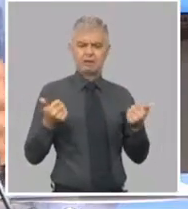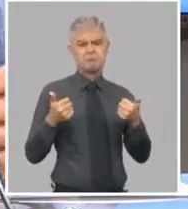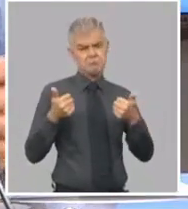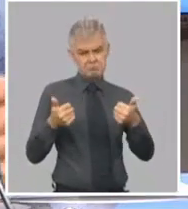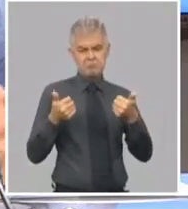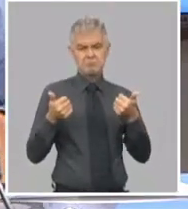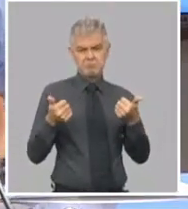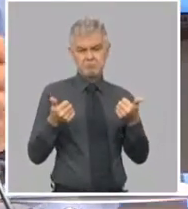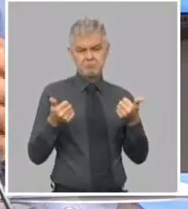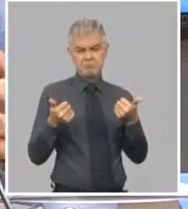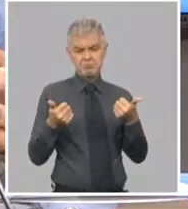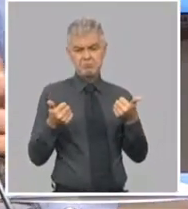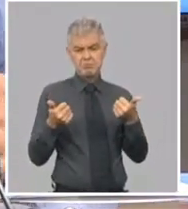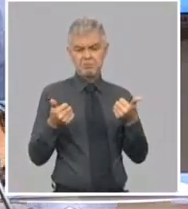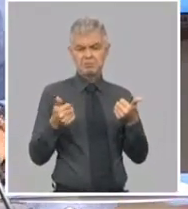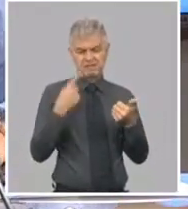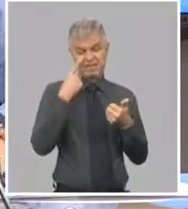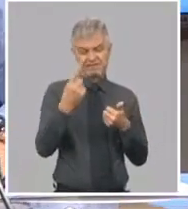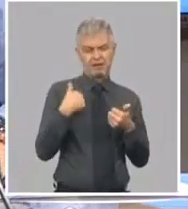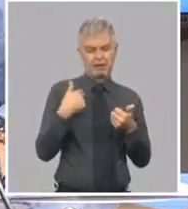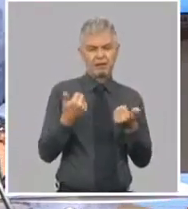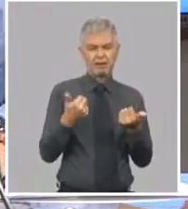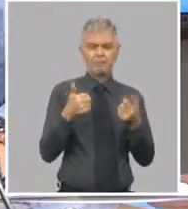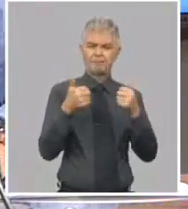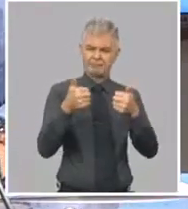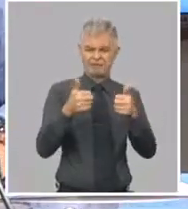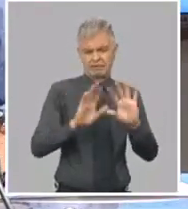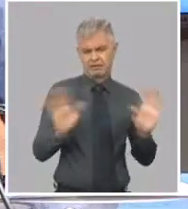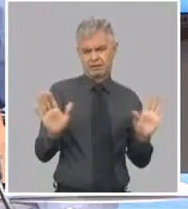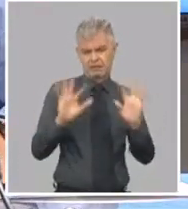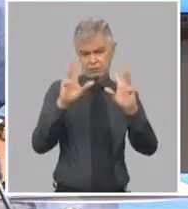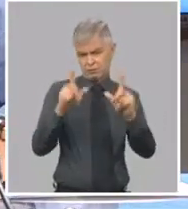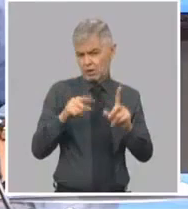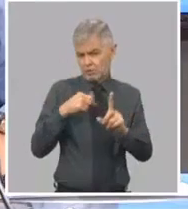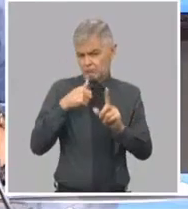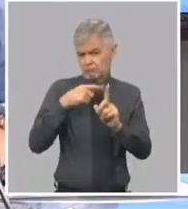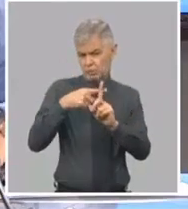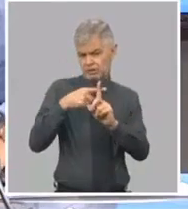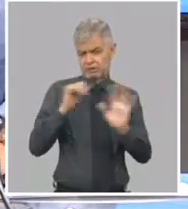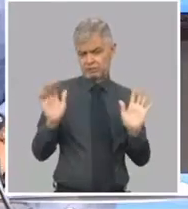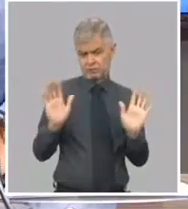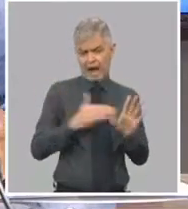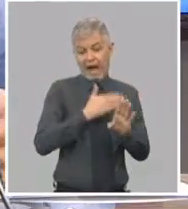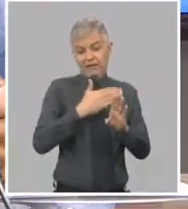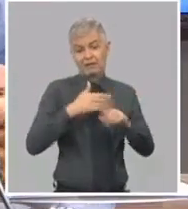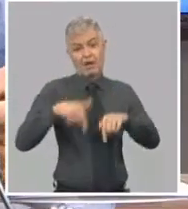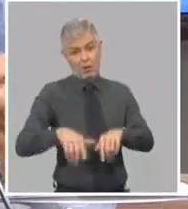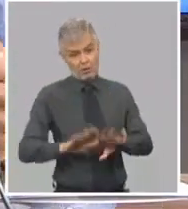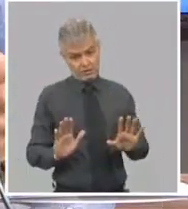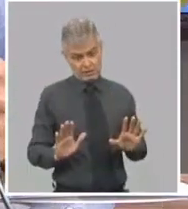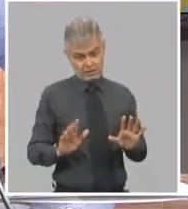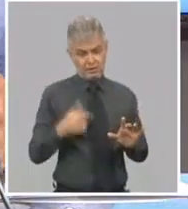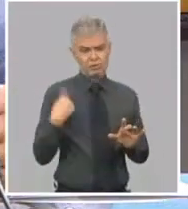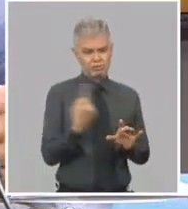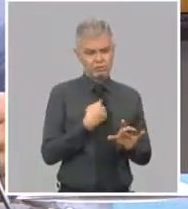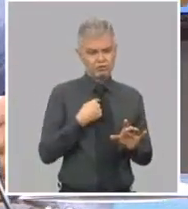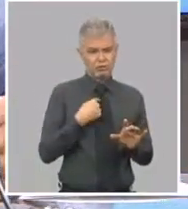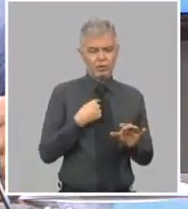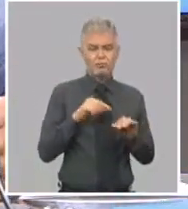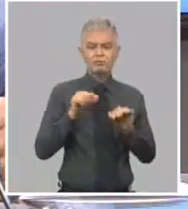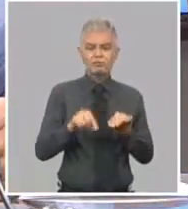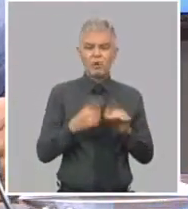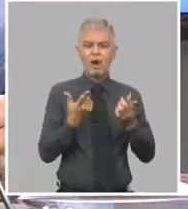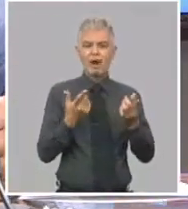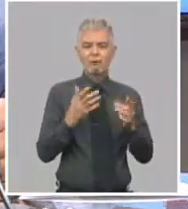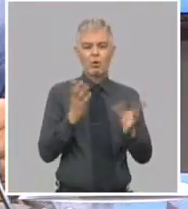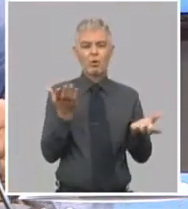en alguna medida correcto nosotros como se informó señalizamos el piso de